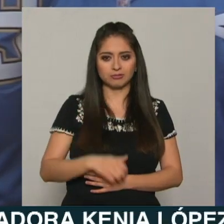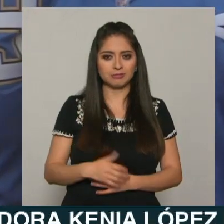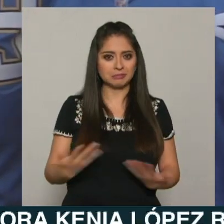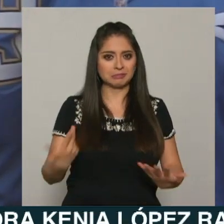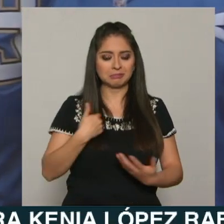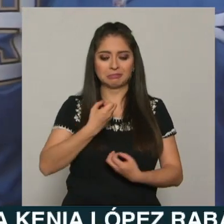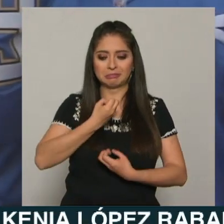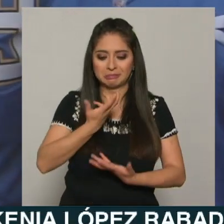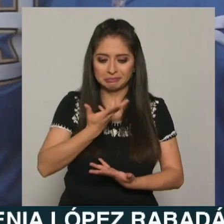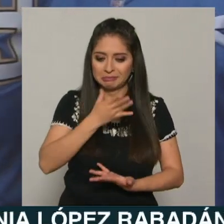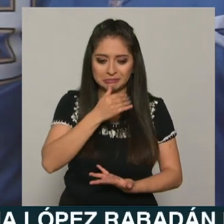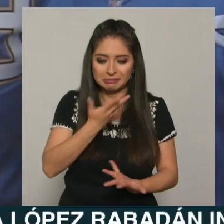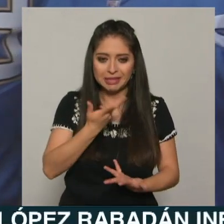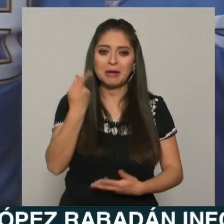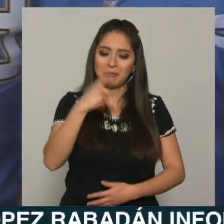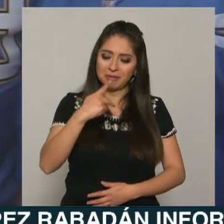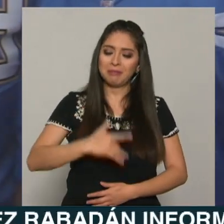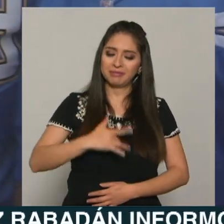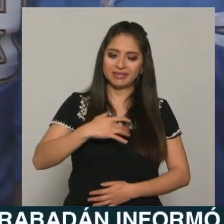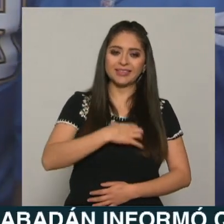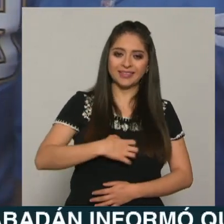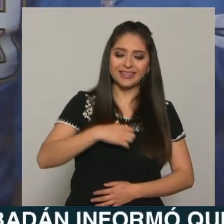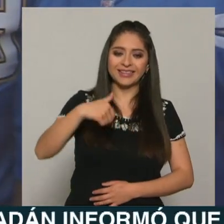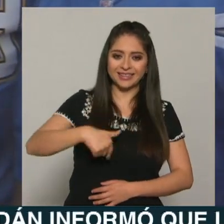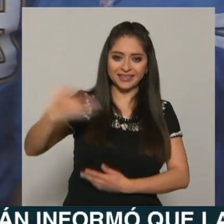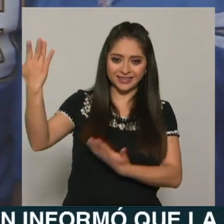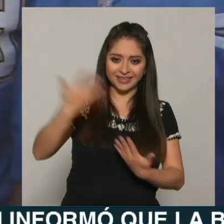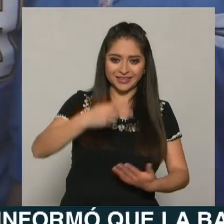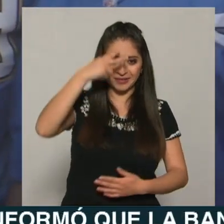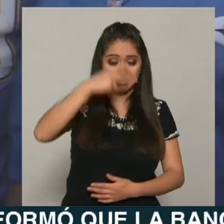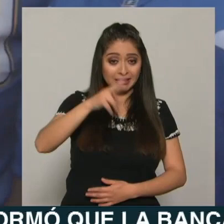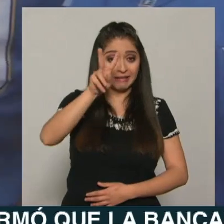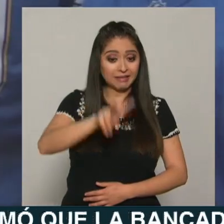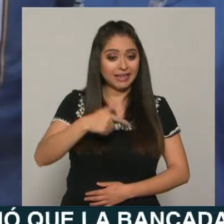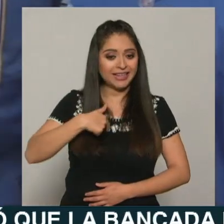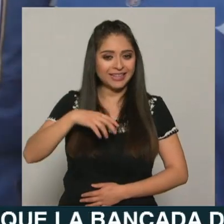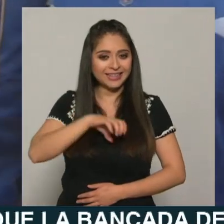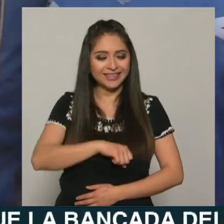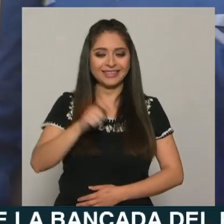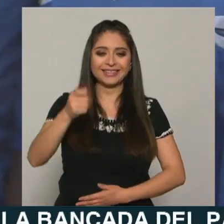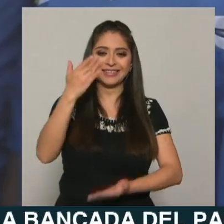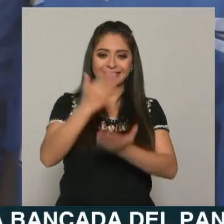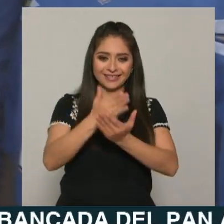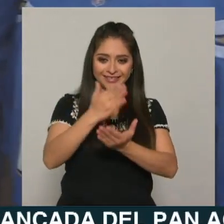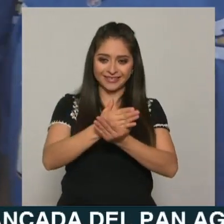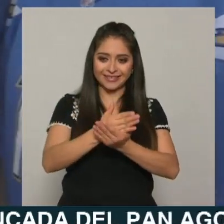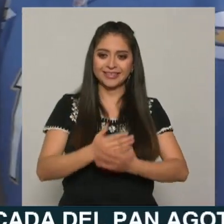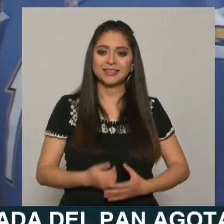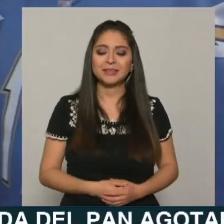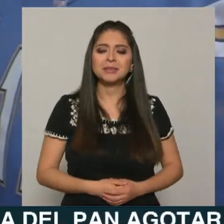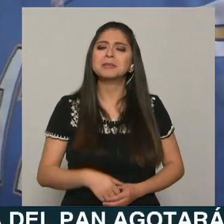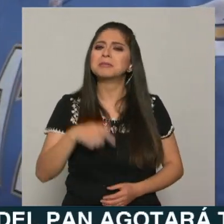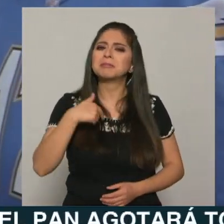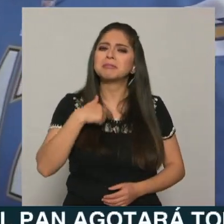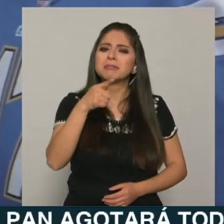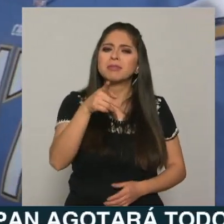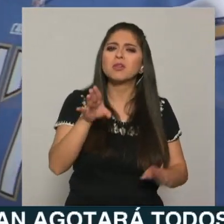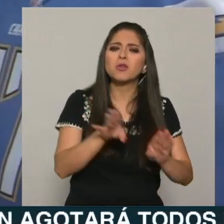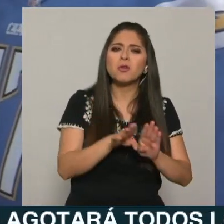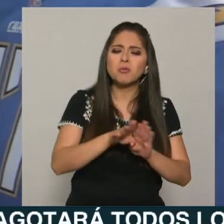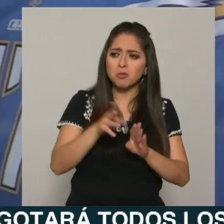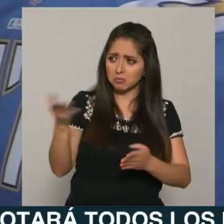decir, pero estoy contento de estar aquí en México y me gustan mucho los tacos. Oigan, ¿cómo les ha parecido el ambiente, lo poco que llevan